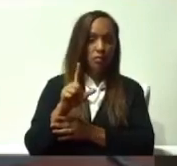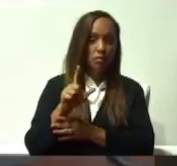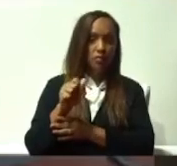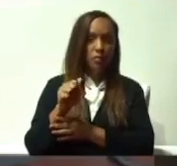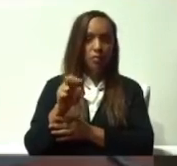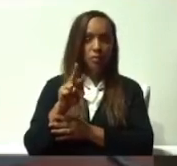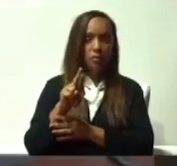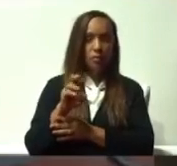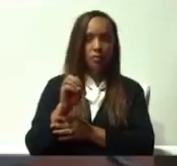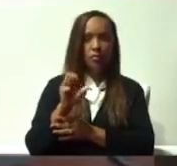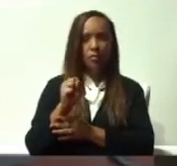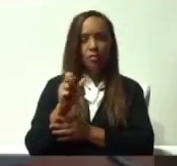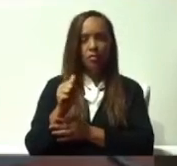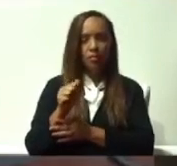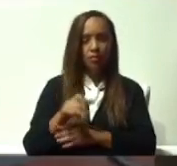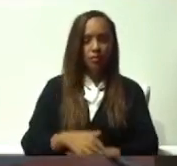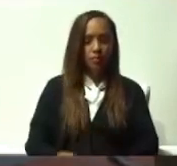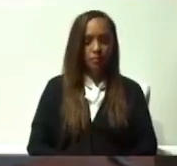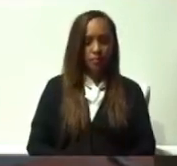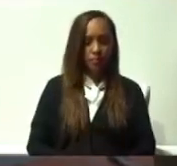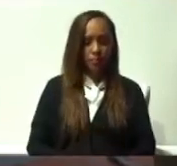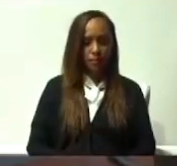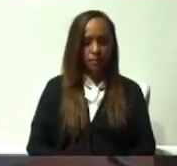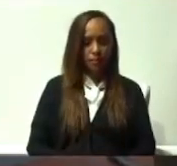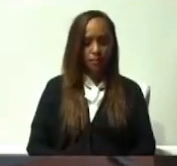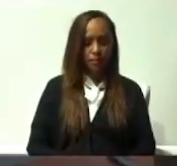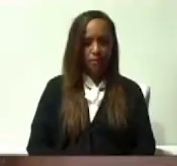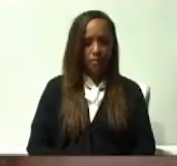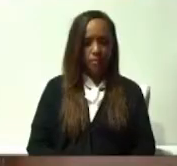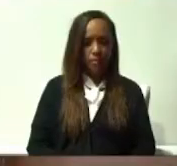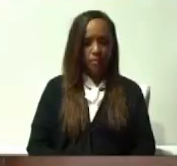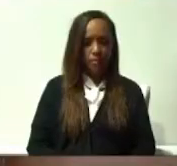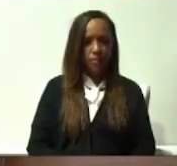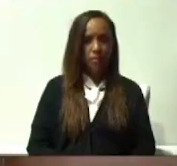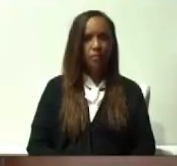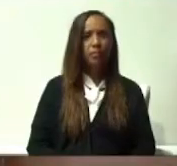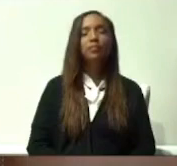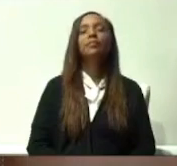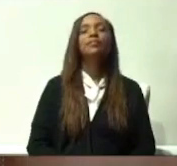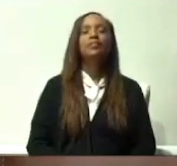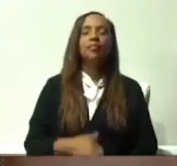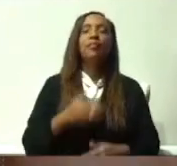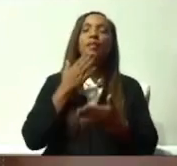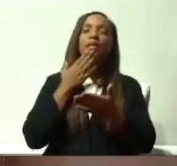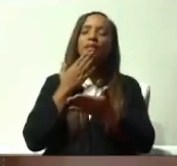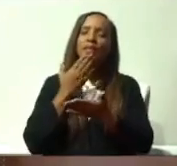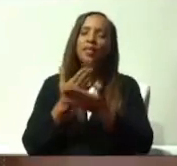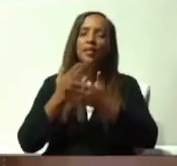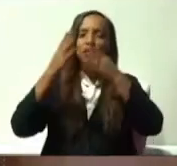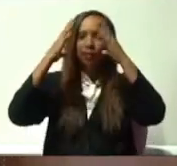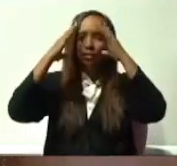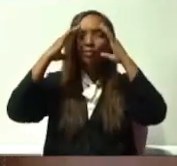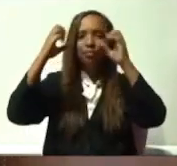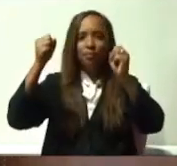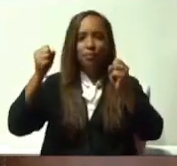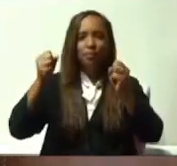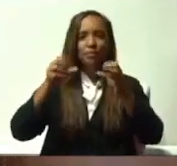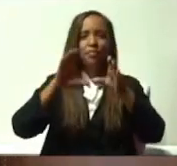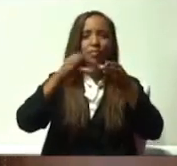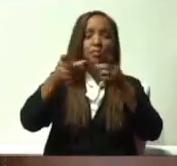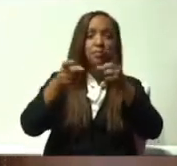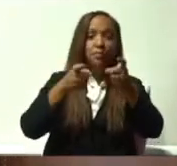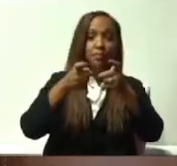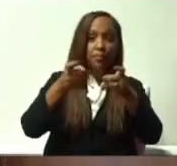Doña Yuderka. Gracias, presidente. Buenas tardes, presidente, bufete directivo. Buenas tardes, honorables